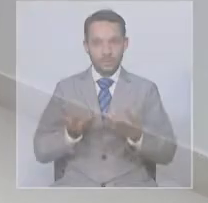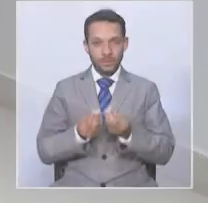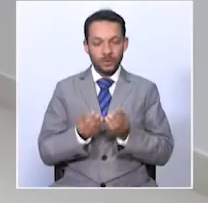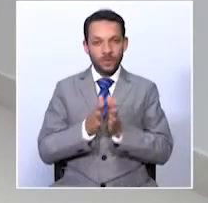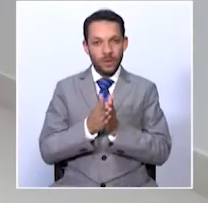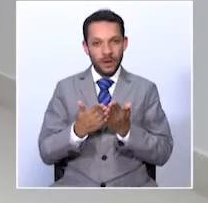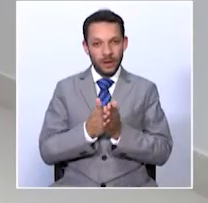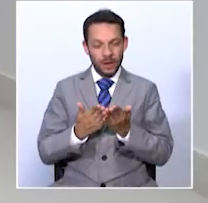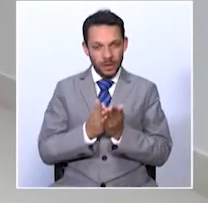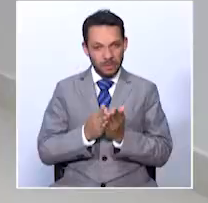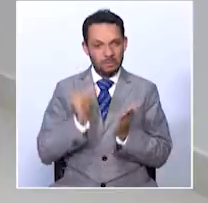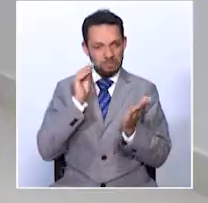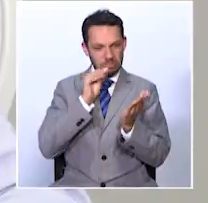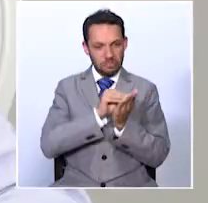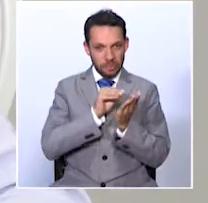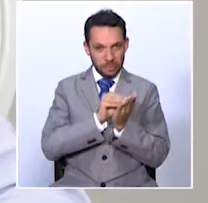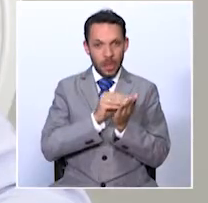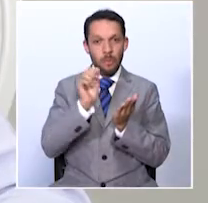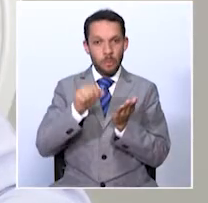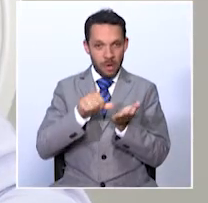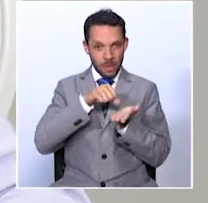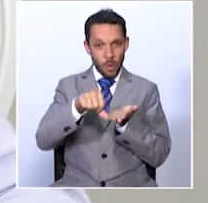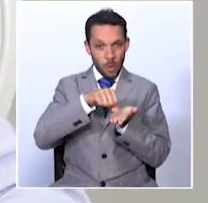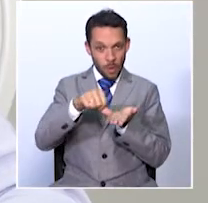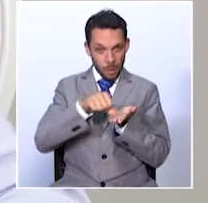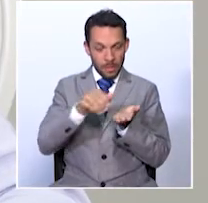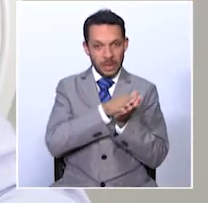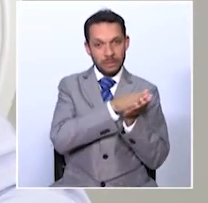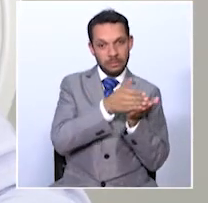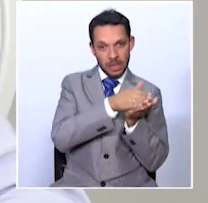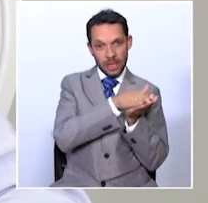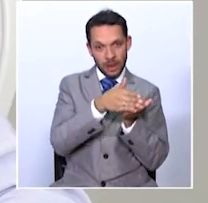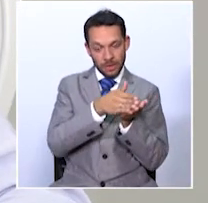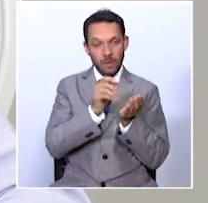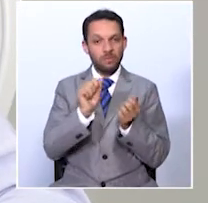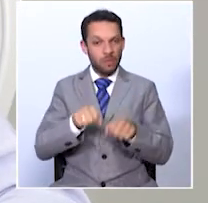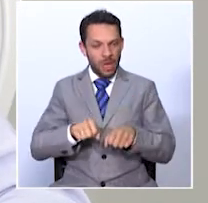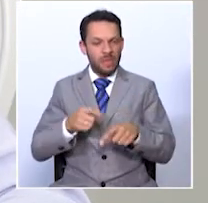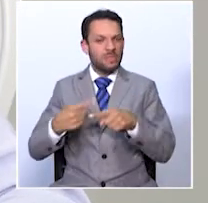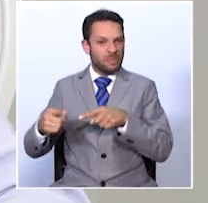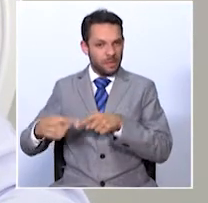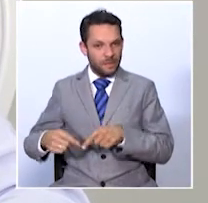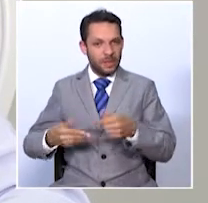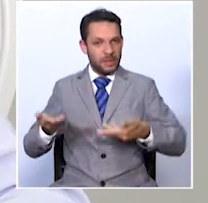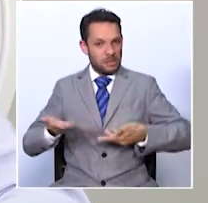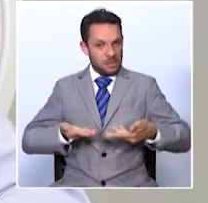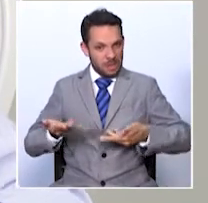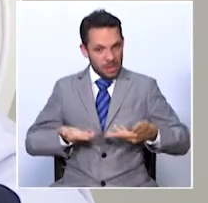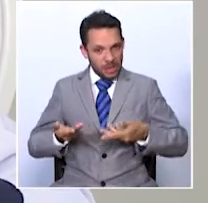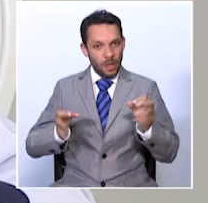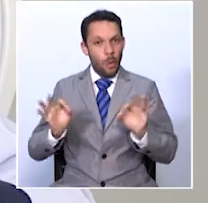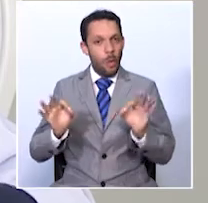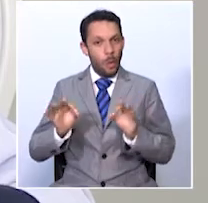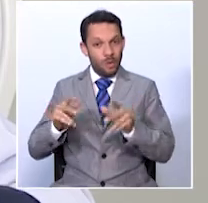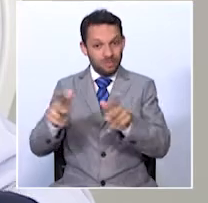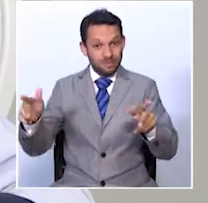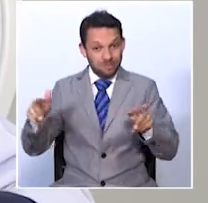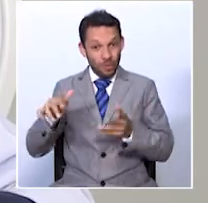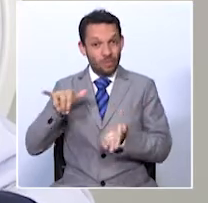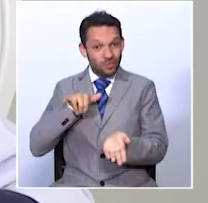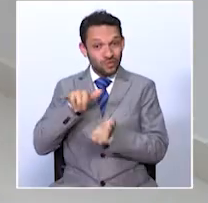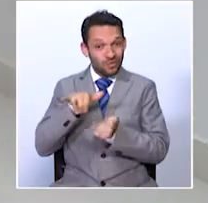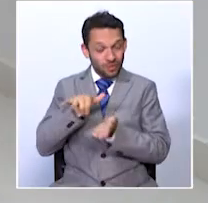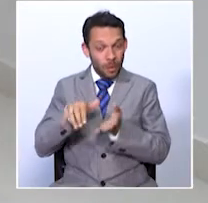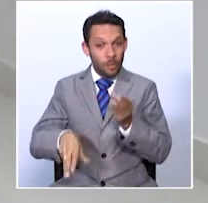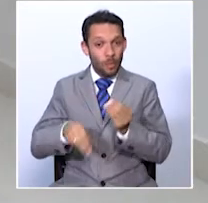consiguen en todas las librerías nacional de Colombia y en aeropuertos y en todas las tiendas naturistas. Porque nuestra